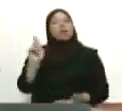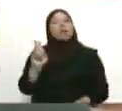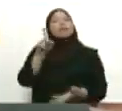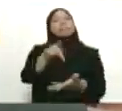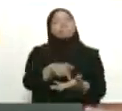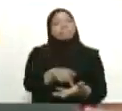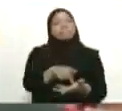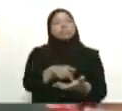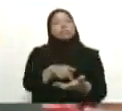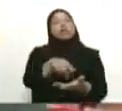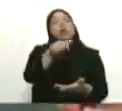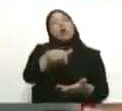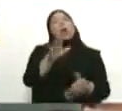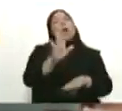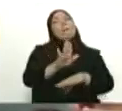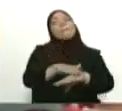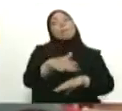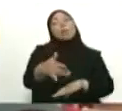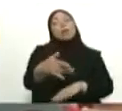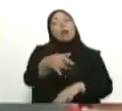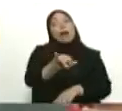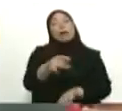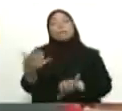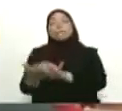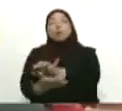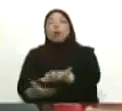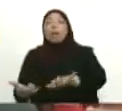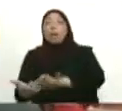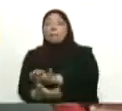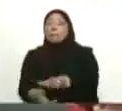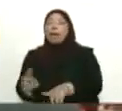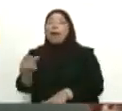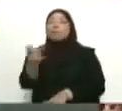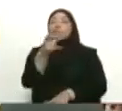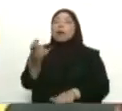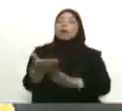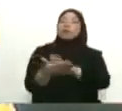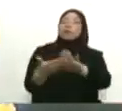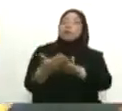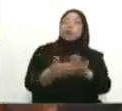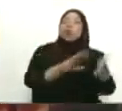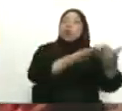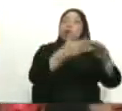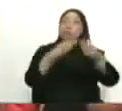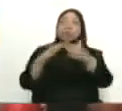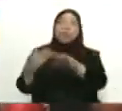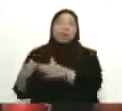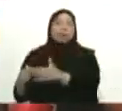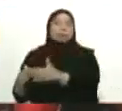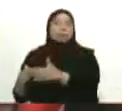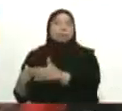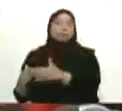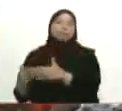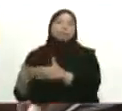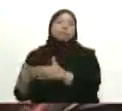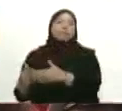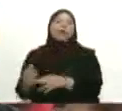cuando pasa algo aquí en la comunidad A dónde va a quién le pasan la novedad